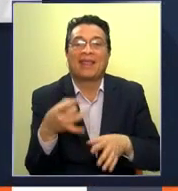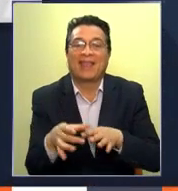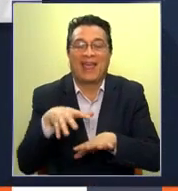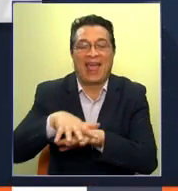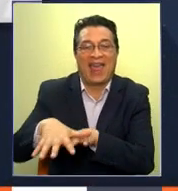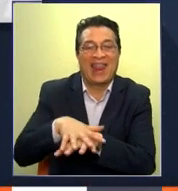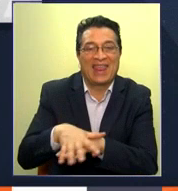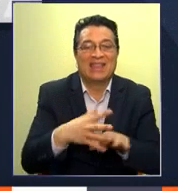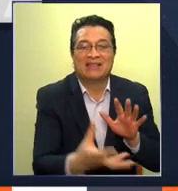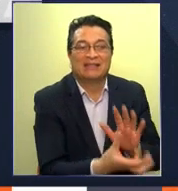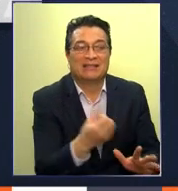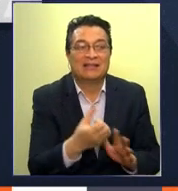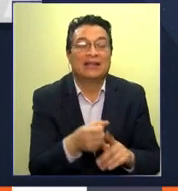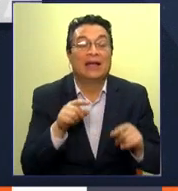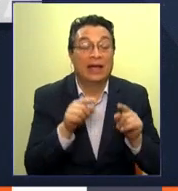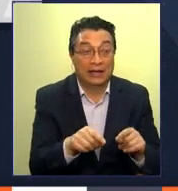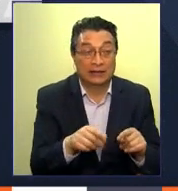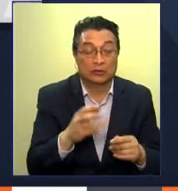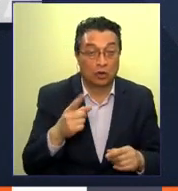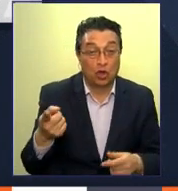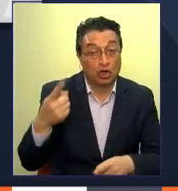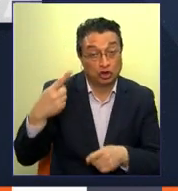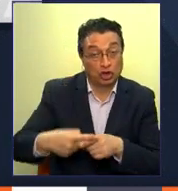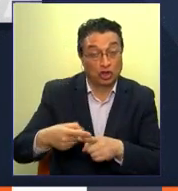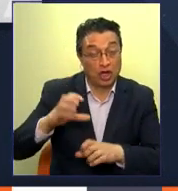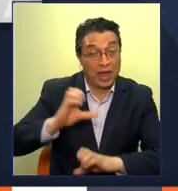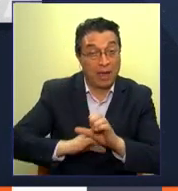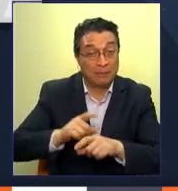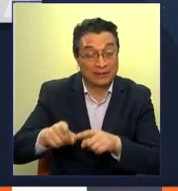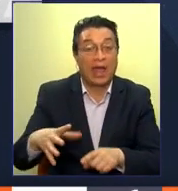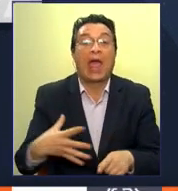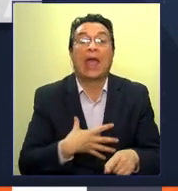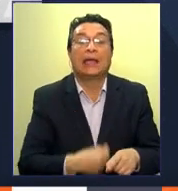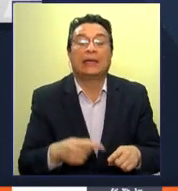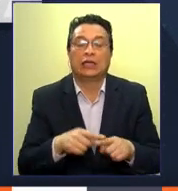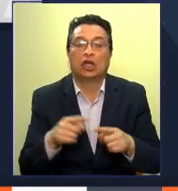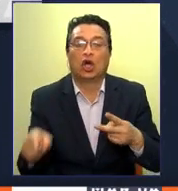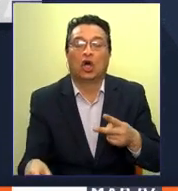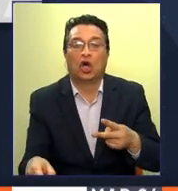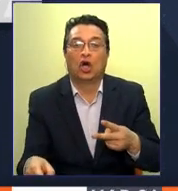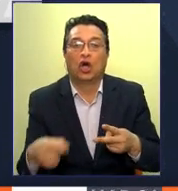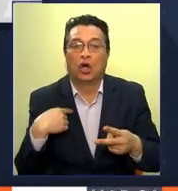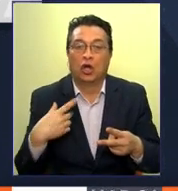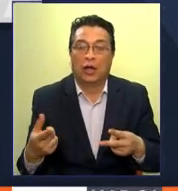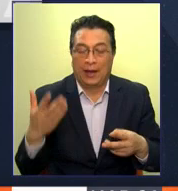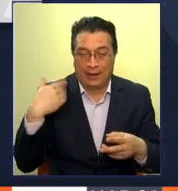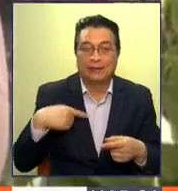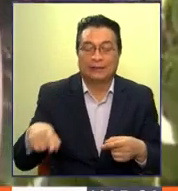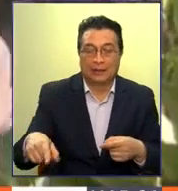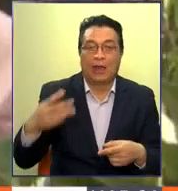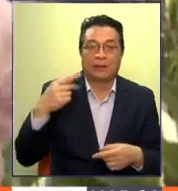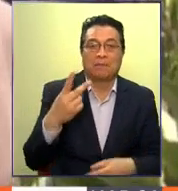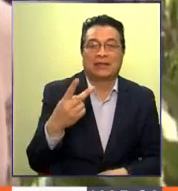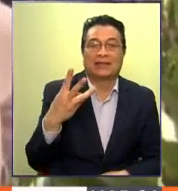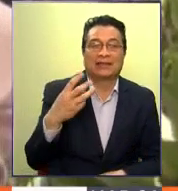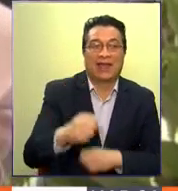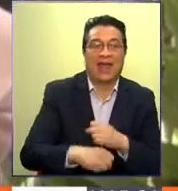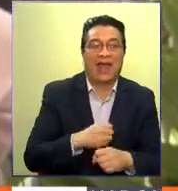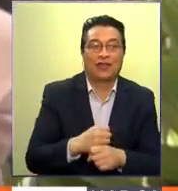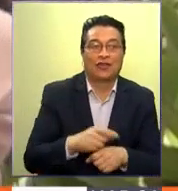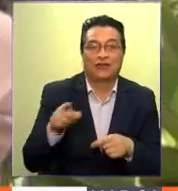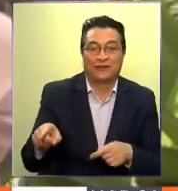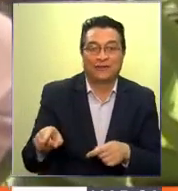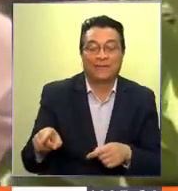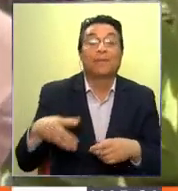Osandón lo hizo sin mencionar que uno de los socios de la empresa era su hijo, Nicolás Osandón, en ese entonces de 23 años. En la